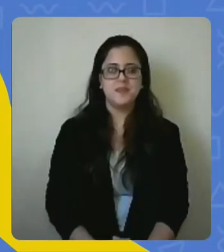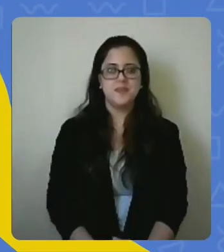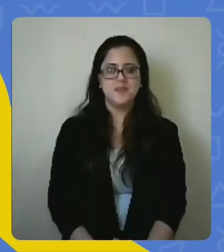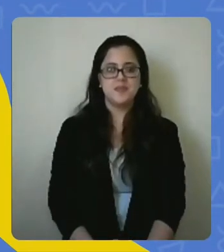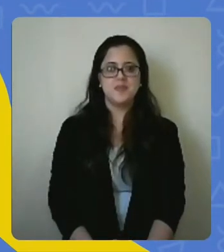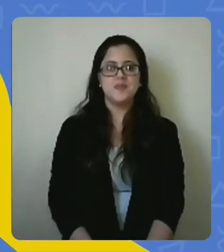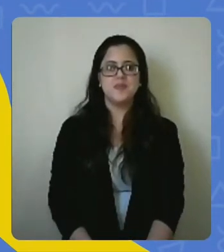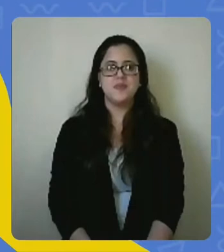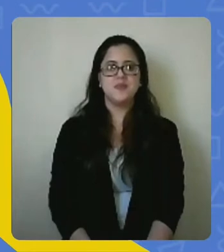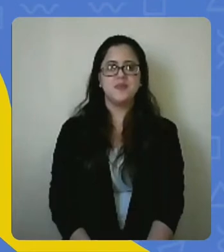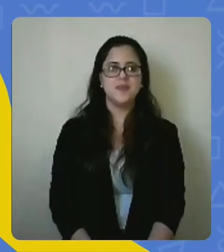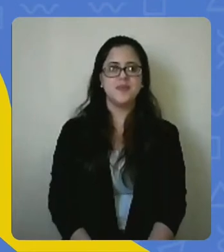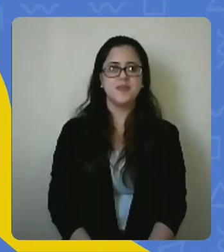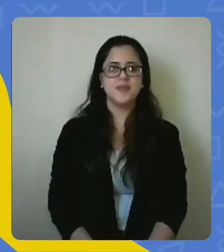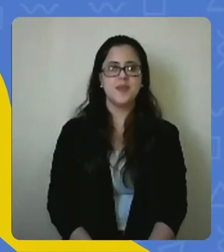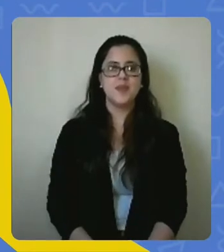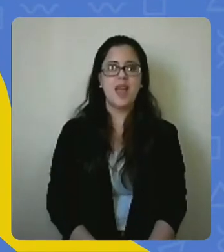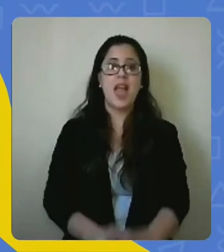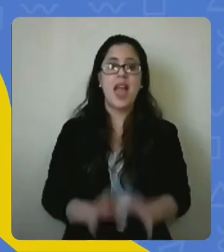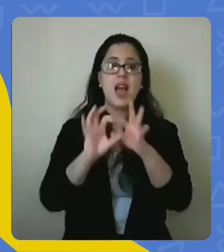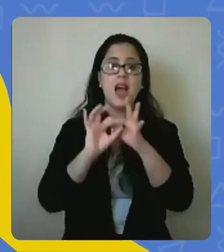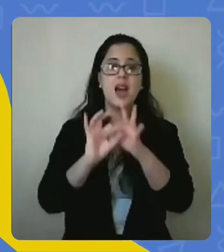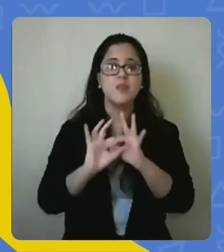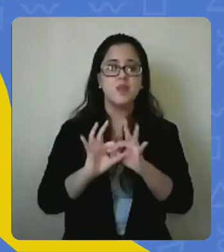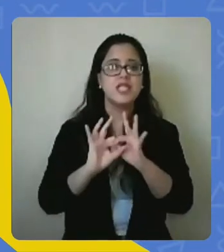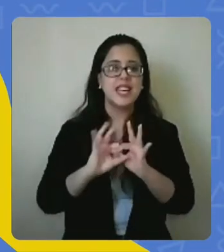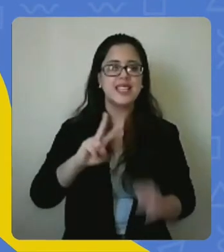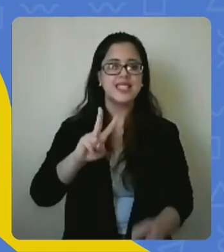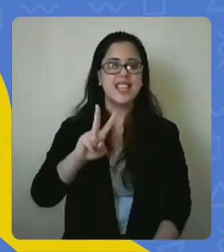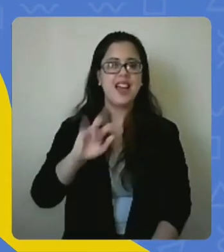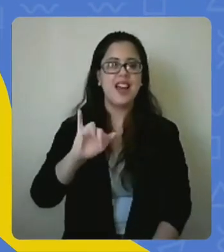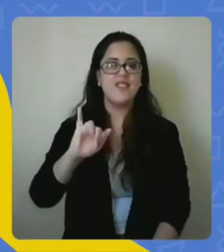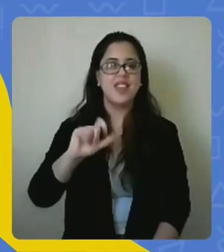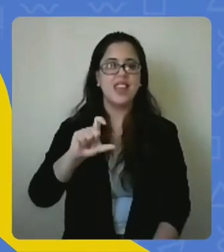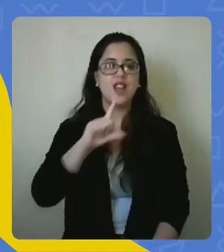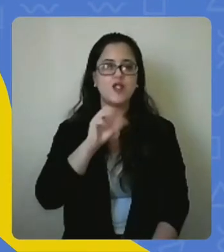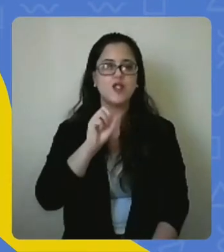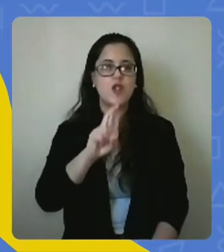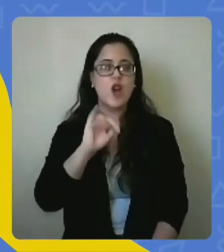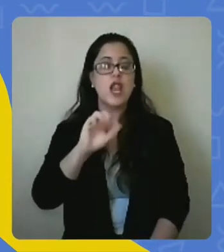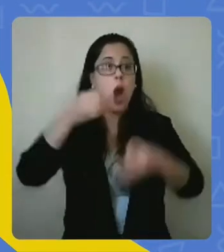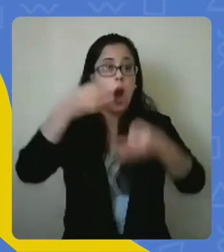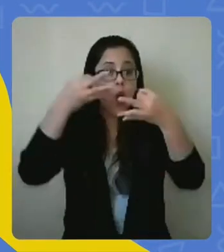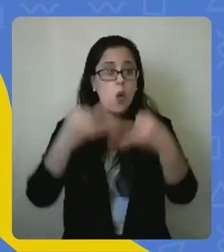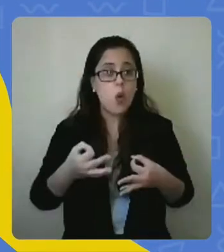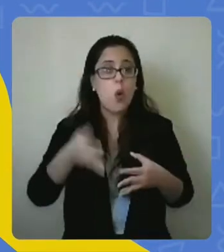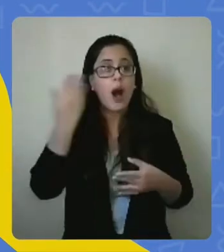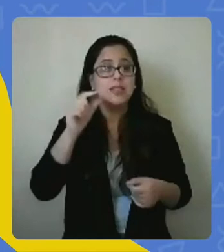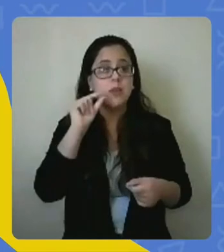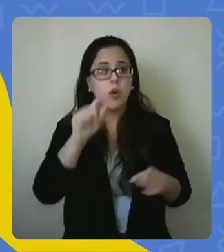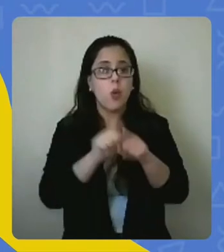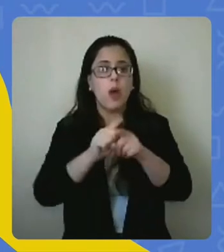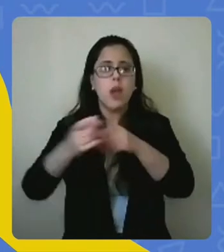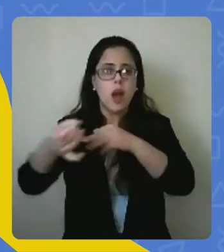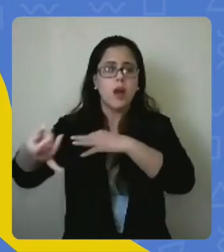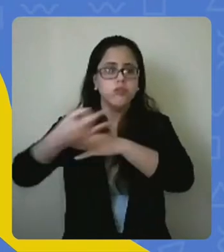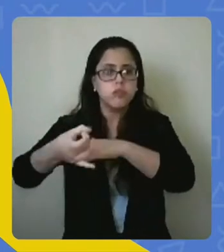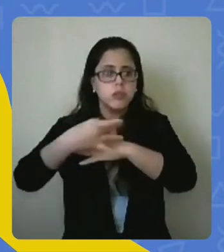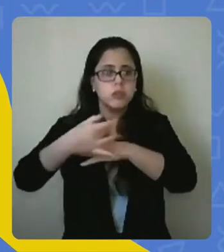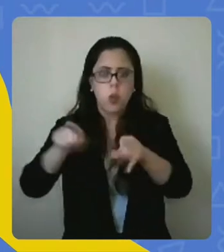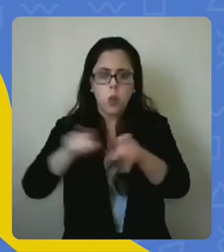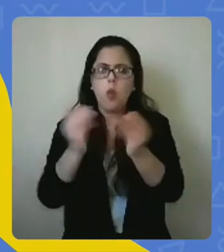Muchas, muchas gracias, Victoria. Estaba justo recién recibiendo más mensajes, se nos va uniendo más